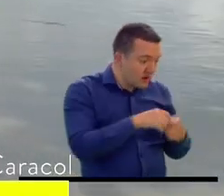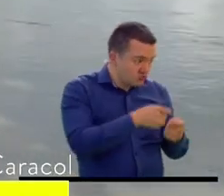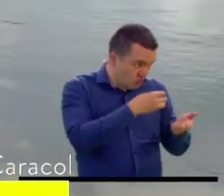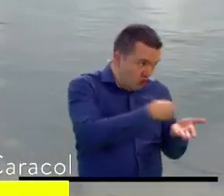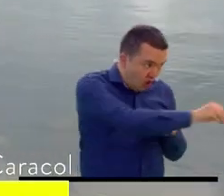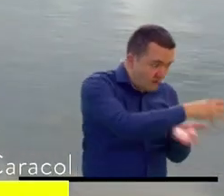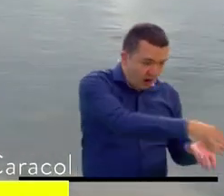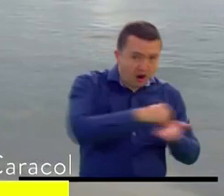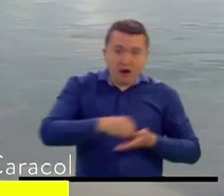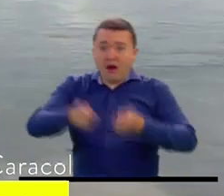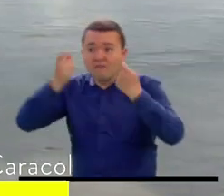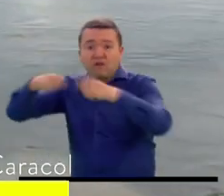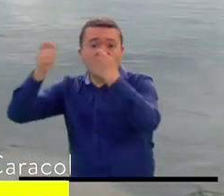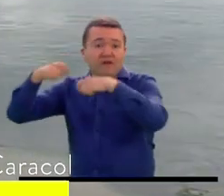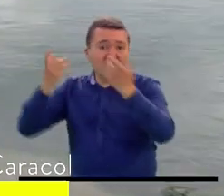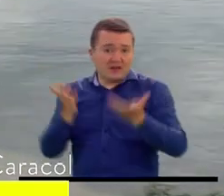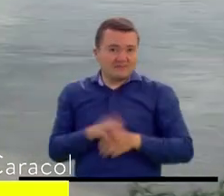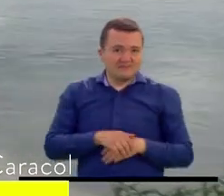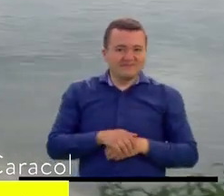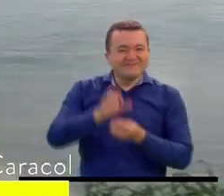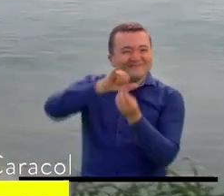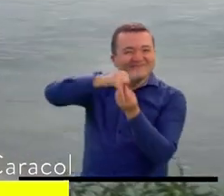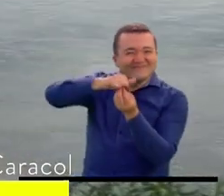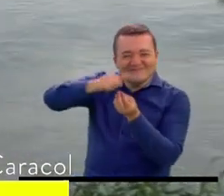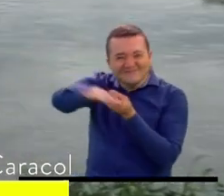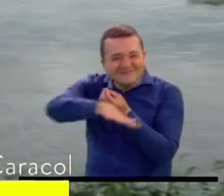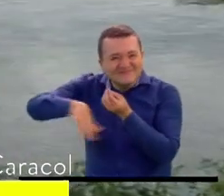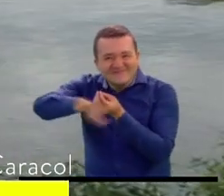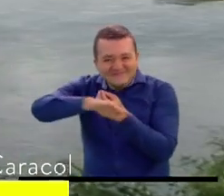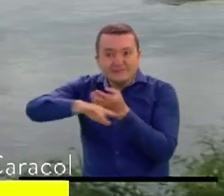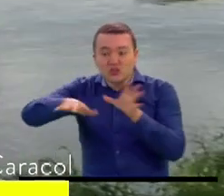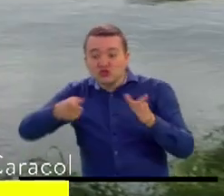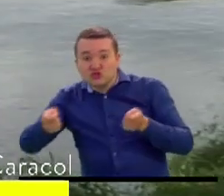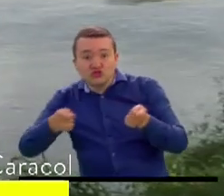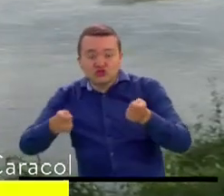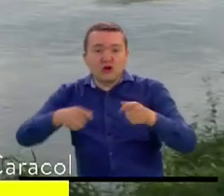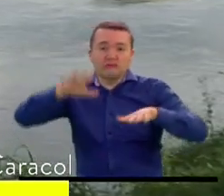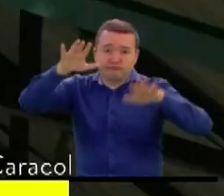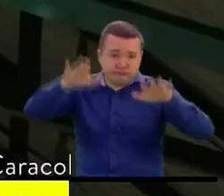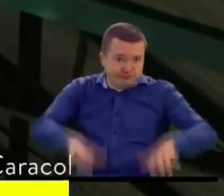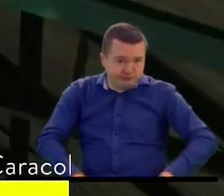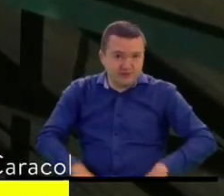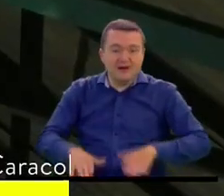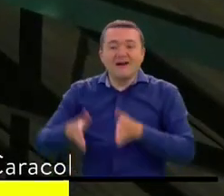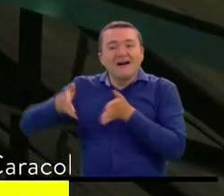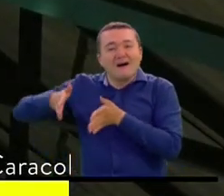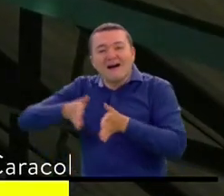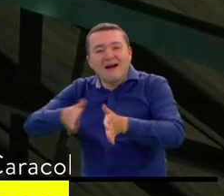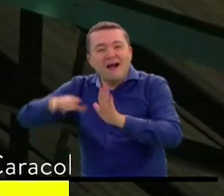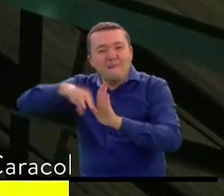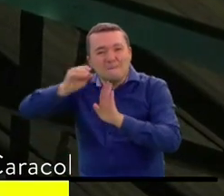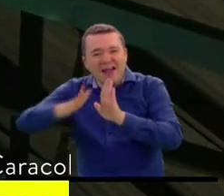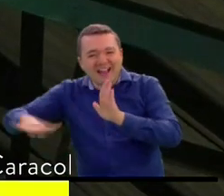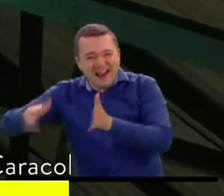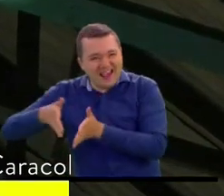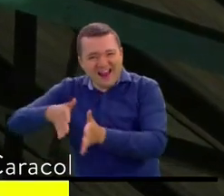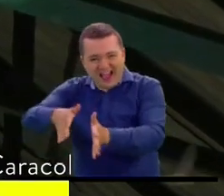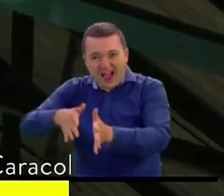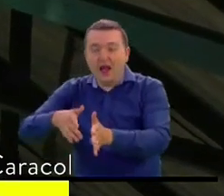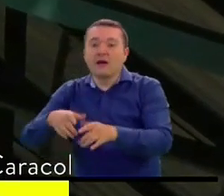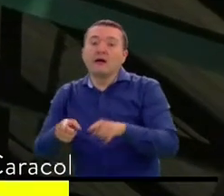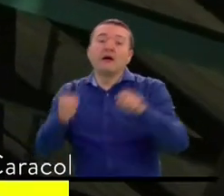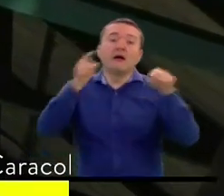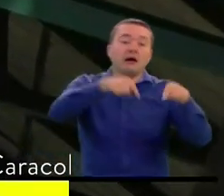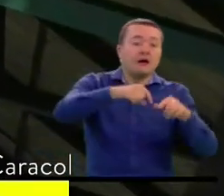desapareció la actividad económica en torno a los recorridos en lanchas por el río Magdalena, las ventas en el malecón y las visitas al